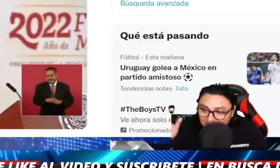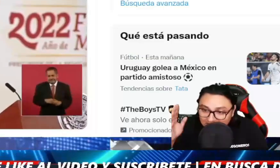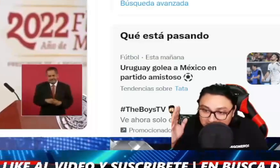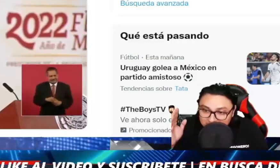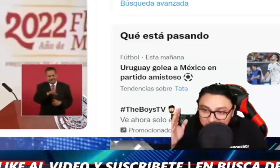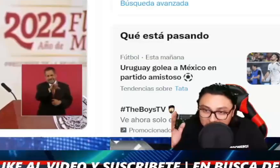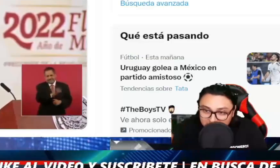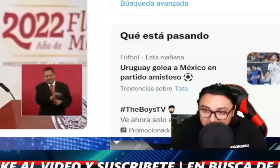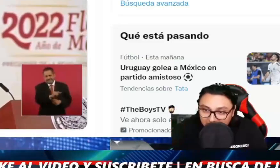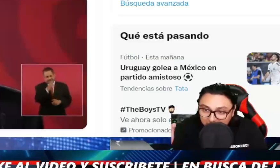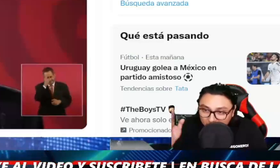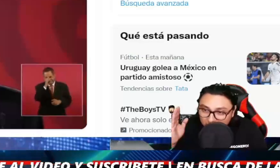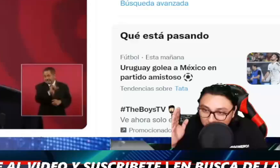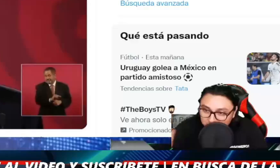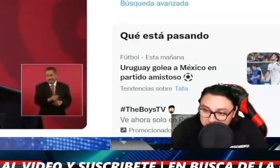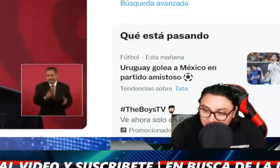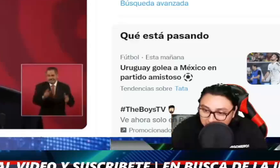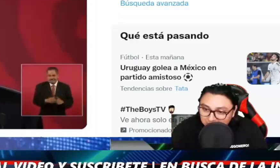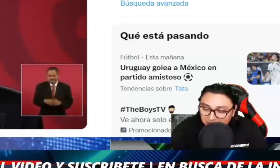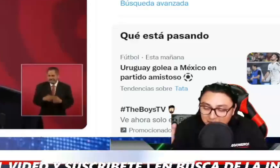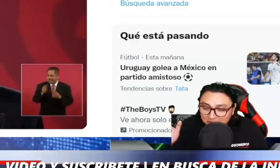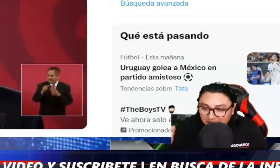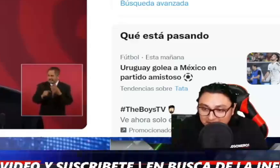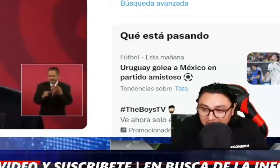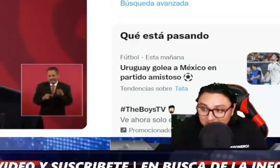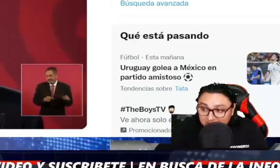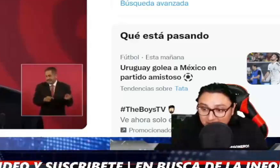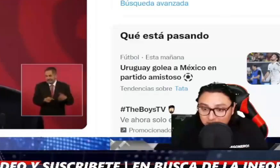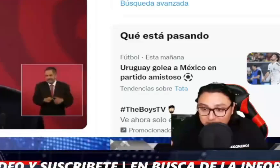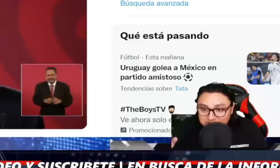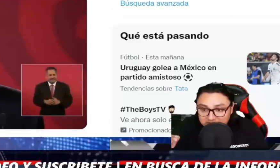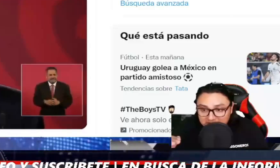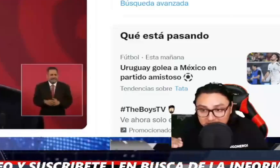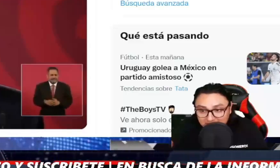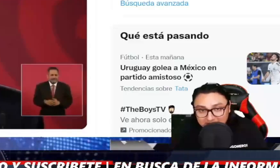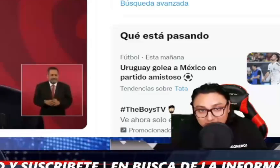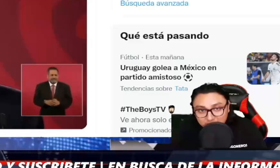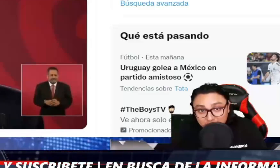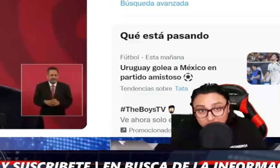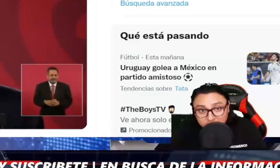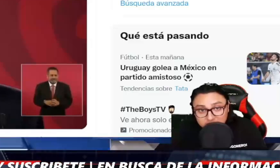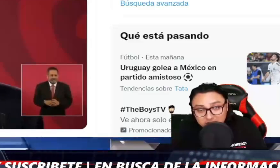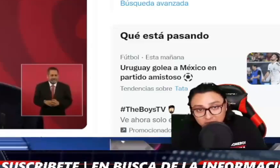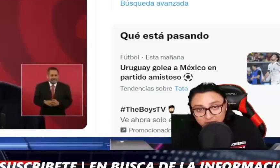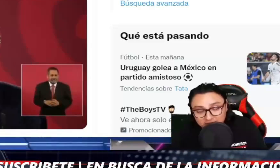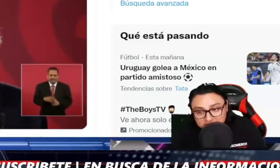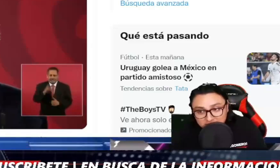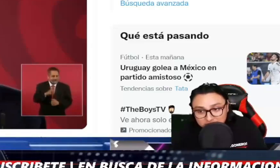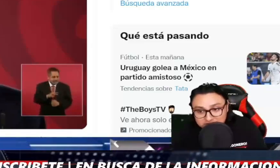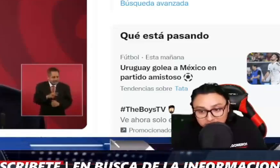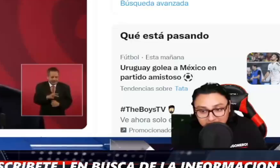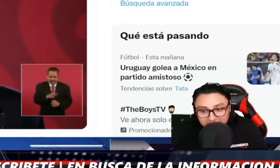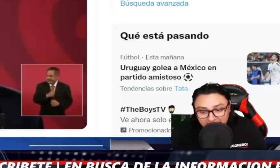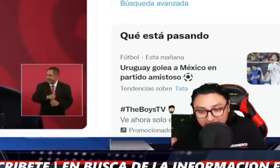Labastida. Así respondió también a Porfirio Muñoz Ledo, prácticamente pues desbarata Porfirio Muñoz Ledo, y es